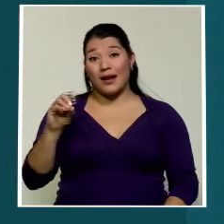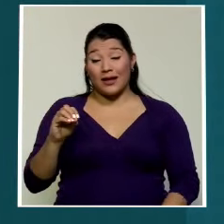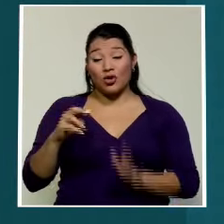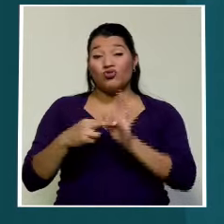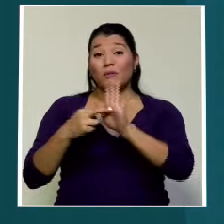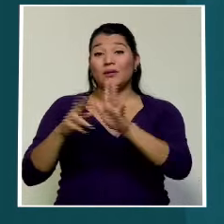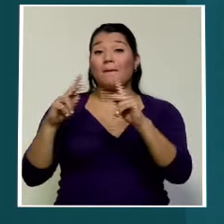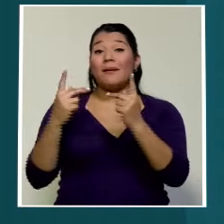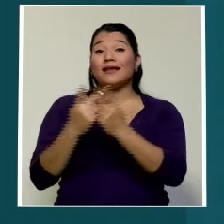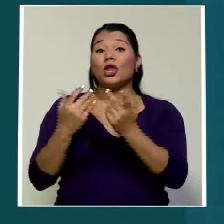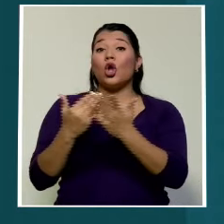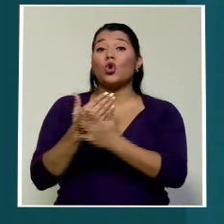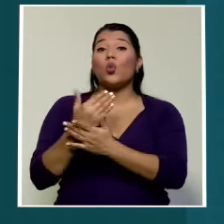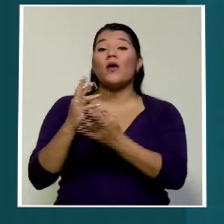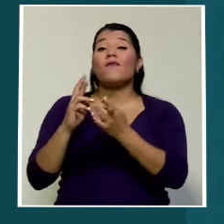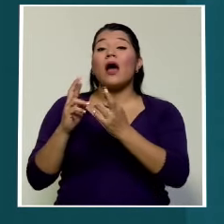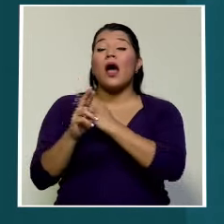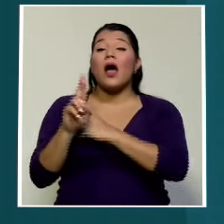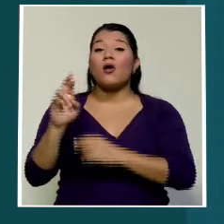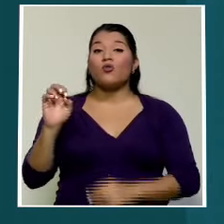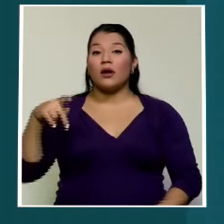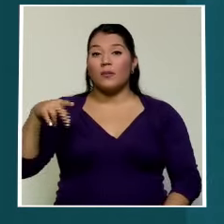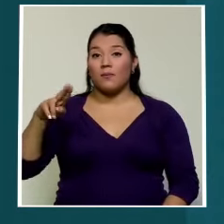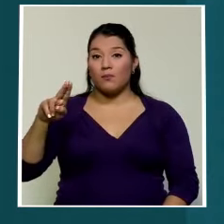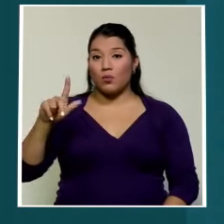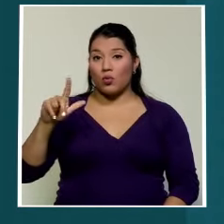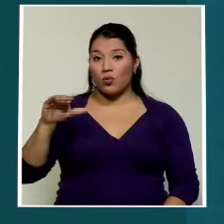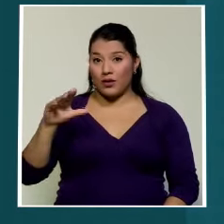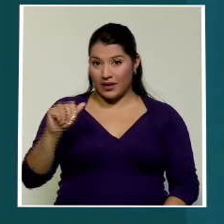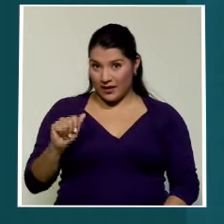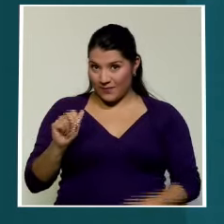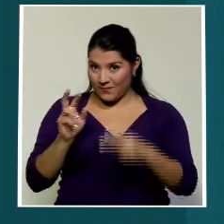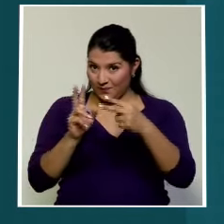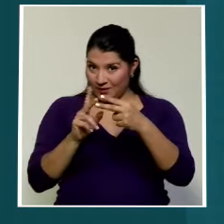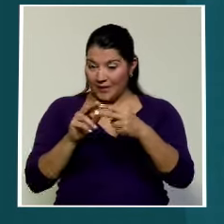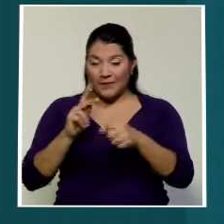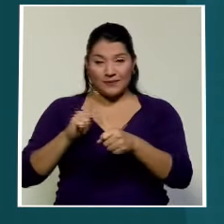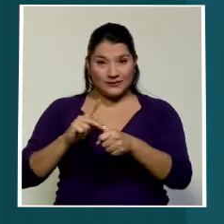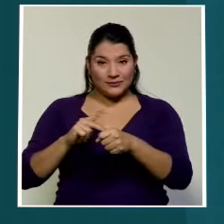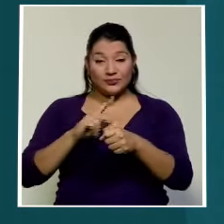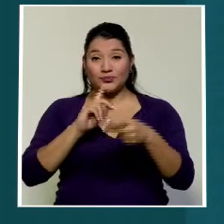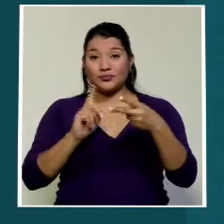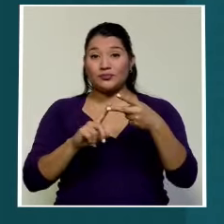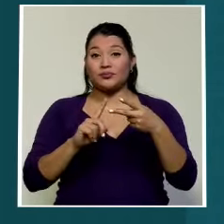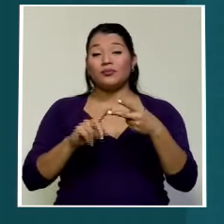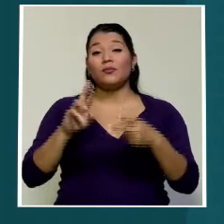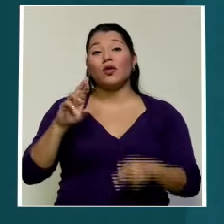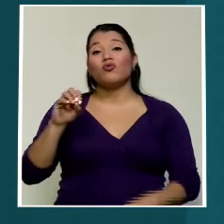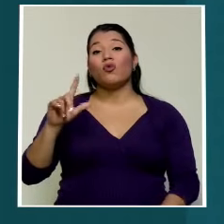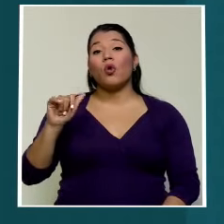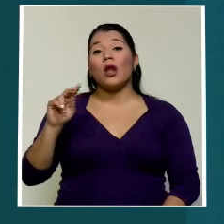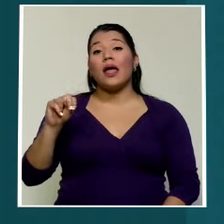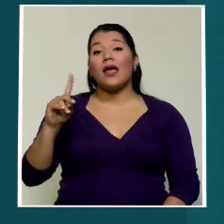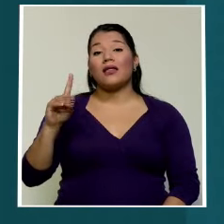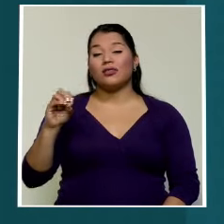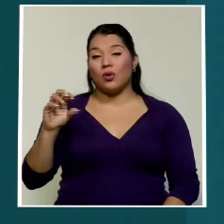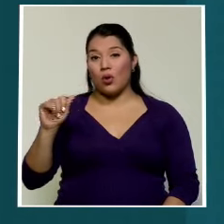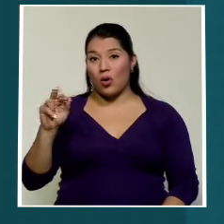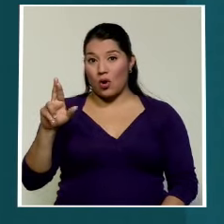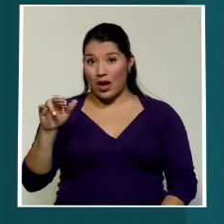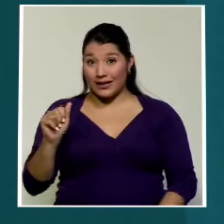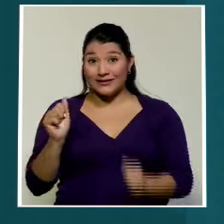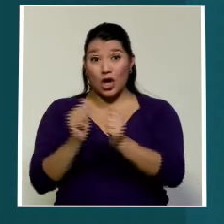República y también estará aspirando a la diputación por el primer lugar en San José. Mismo caso Rolando Araya con el partido Costa